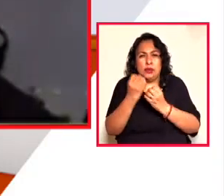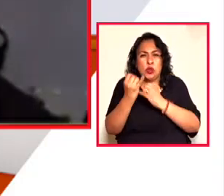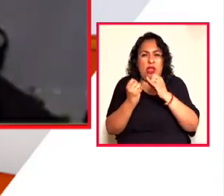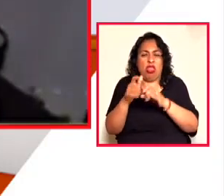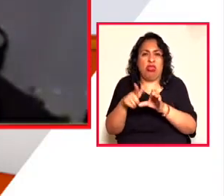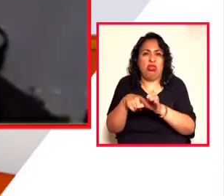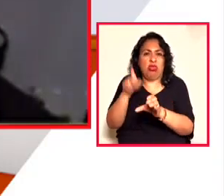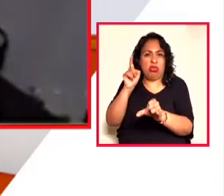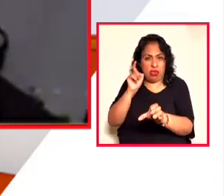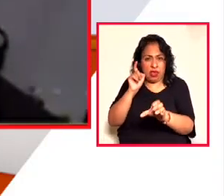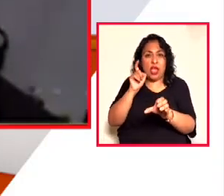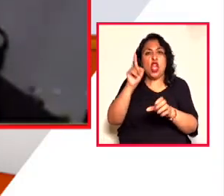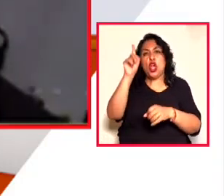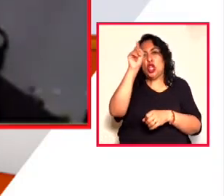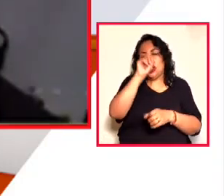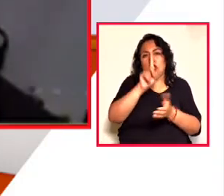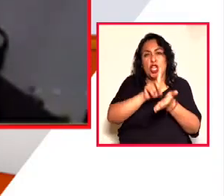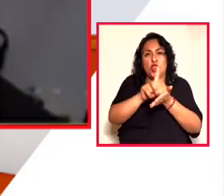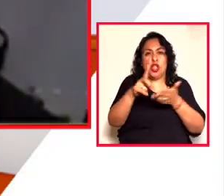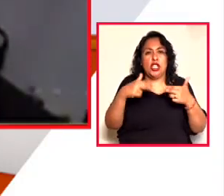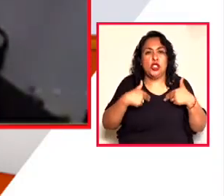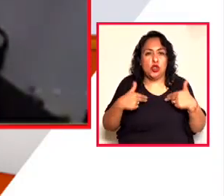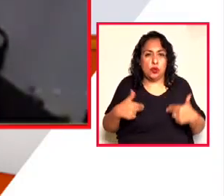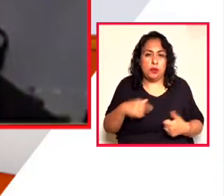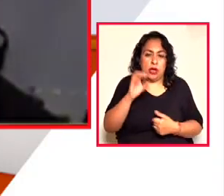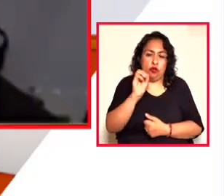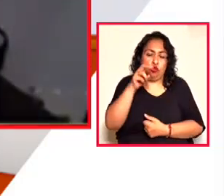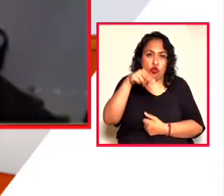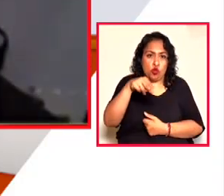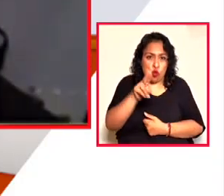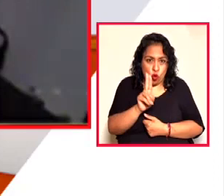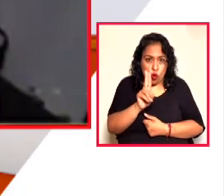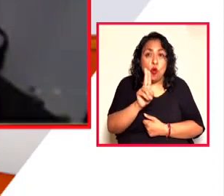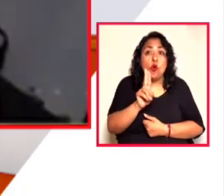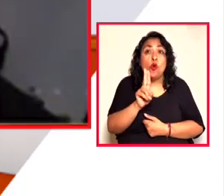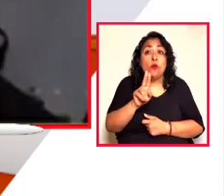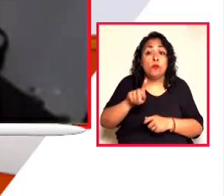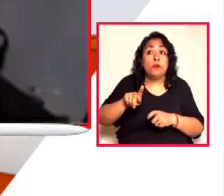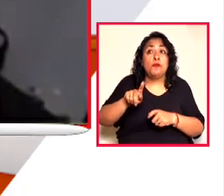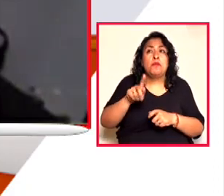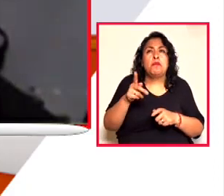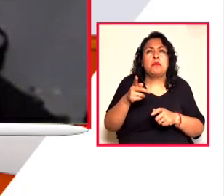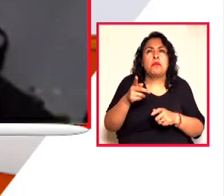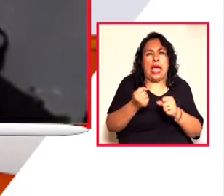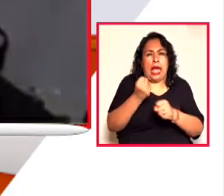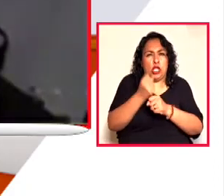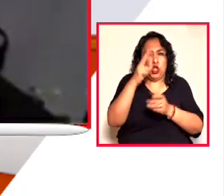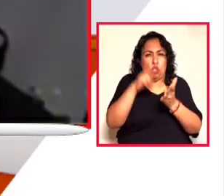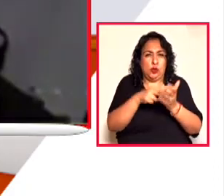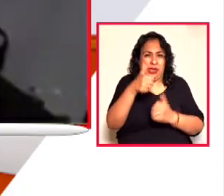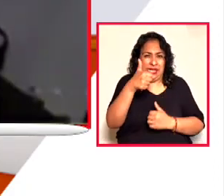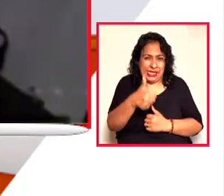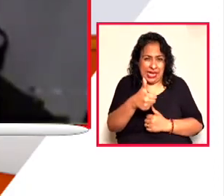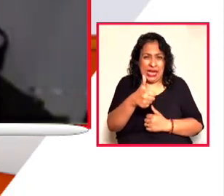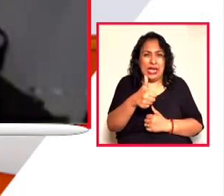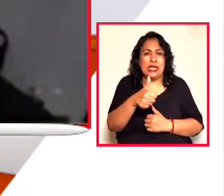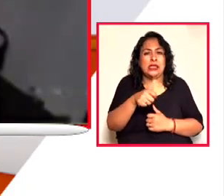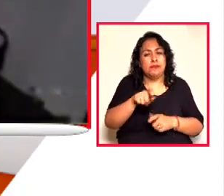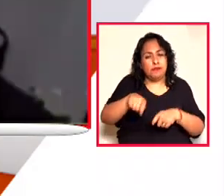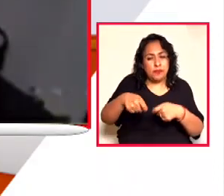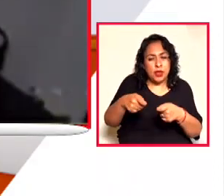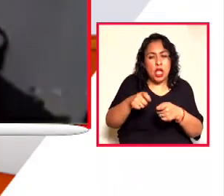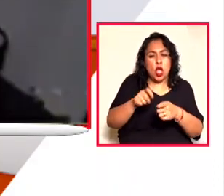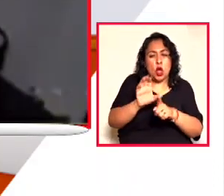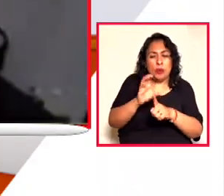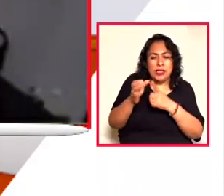el Consejo de Derechos Humanos de Naciones Unidas, que sucedió en el 2006 a la Comisión de Derechos Humanos